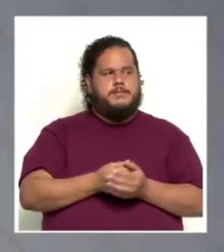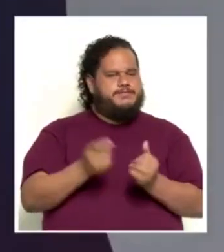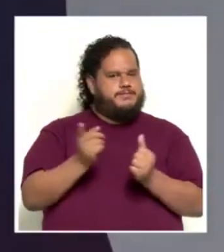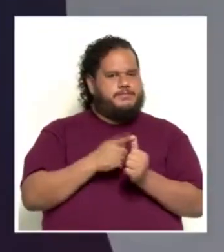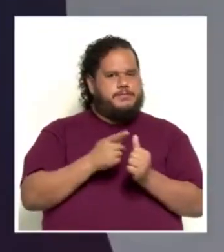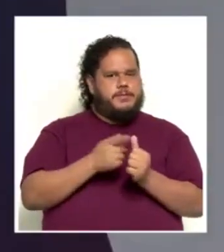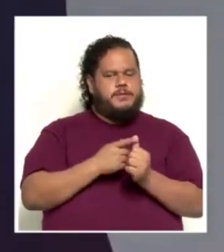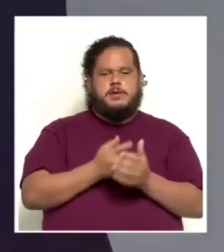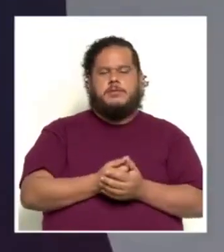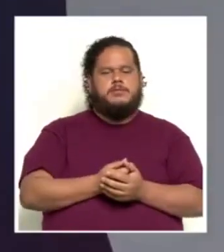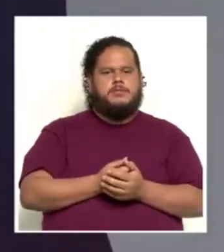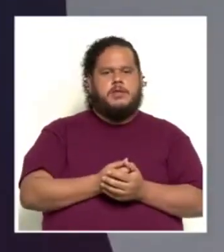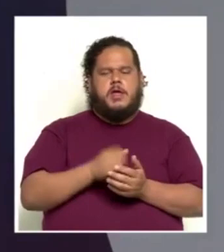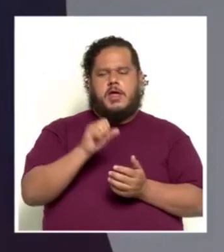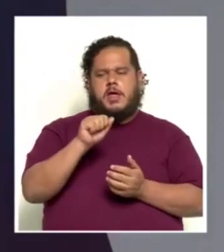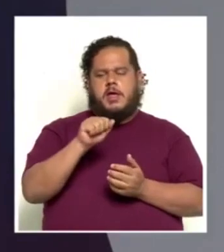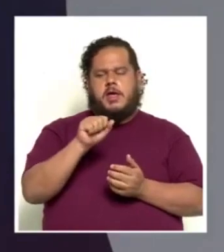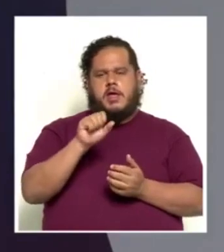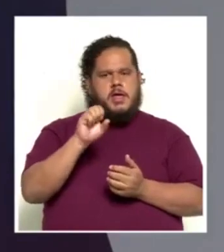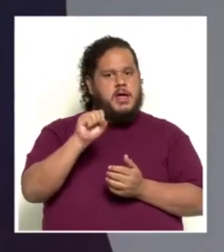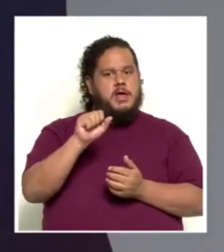Primero, Saúl,